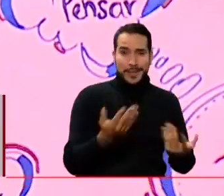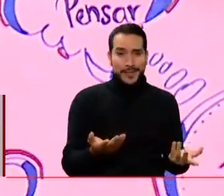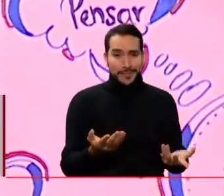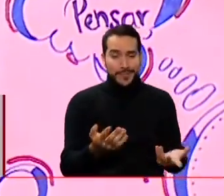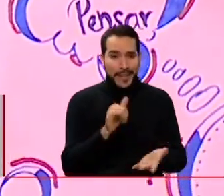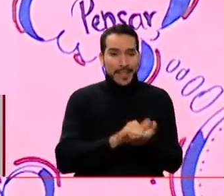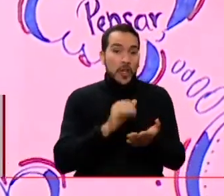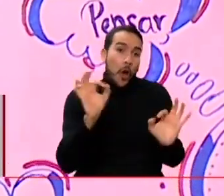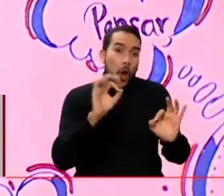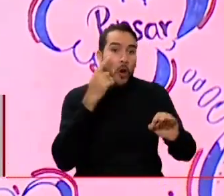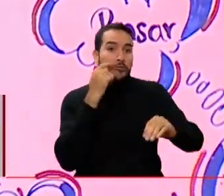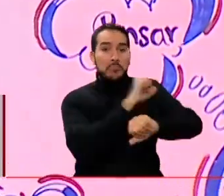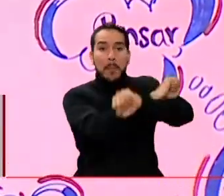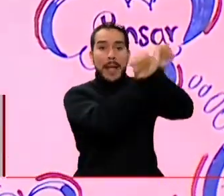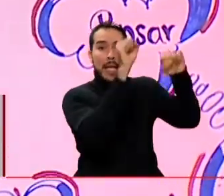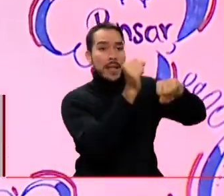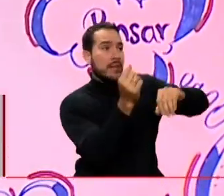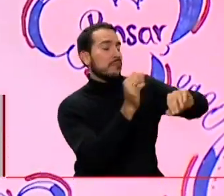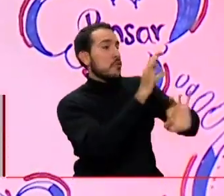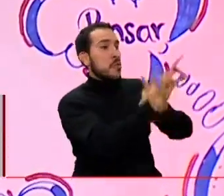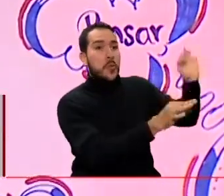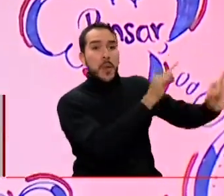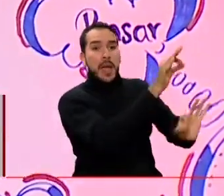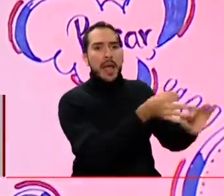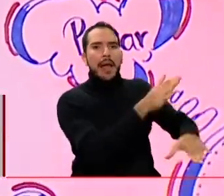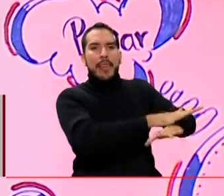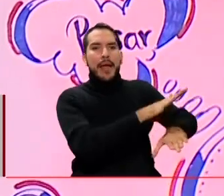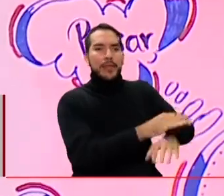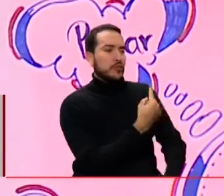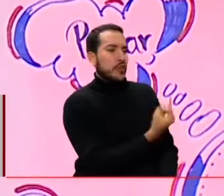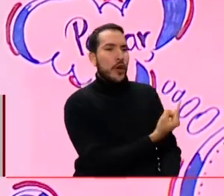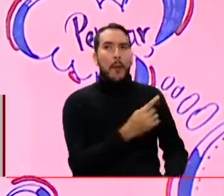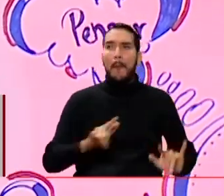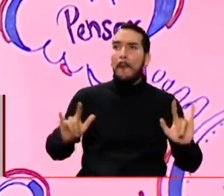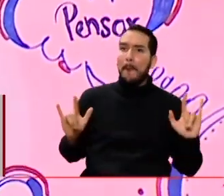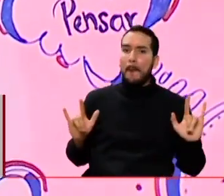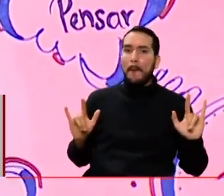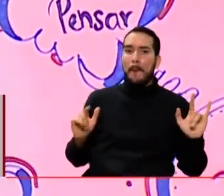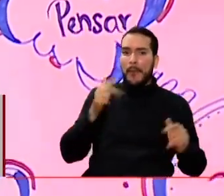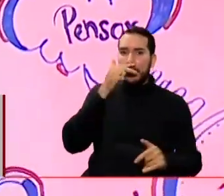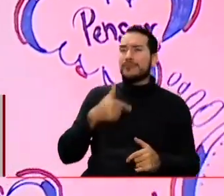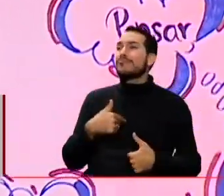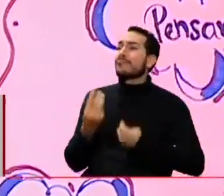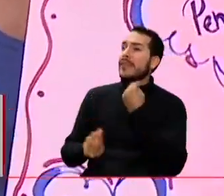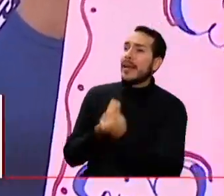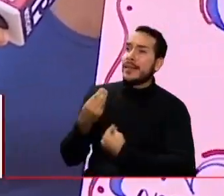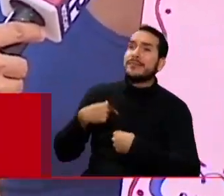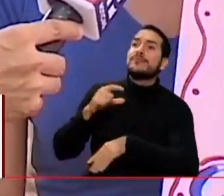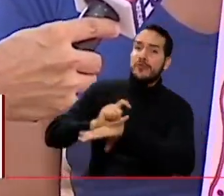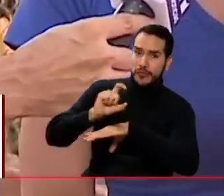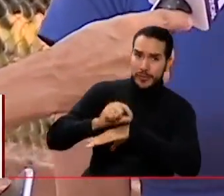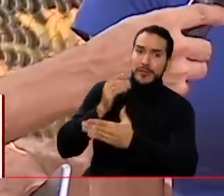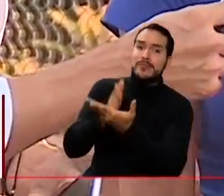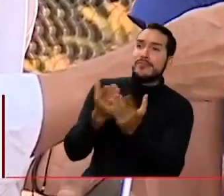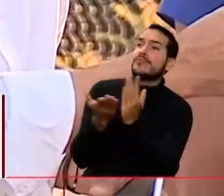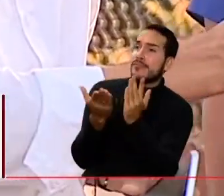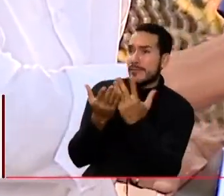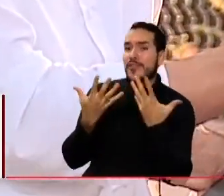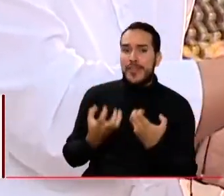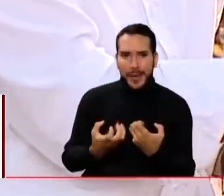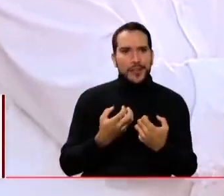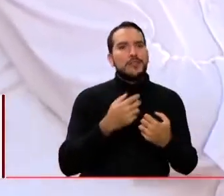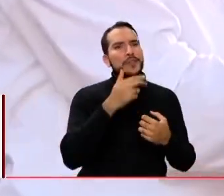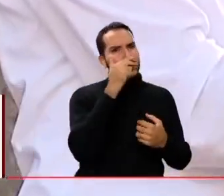vamos al colegio, entonces debido a eso vinimos esta mañana los padres a protestar, a mirar para que por favor